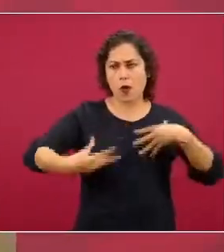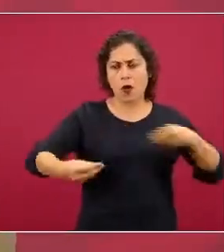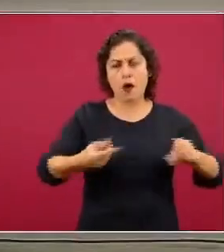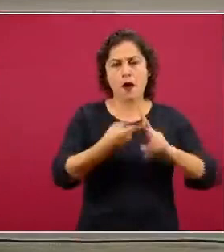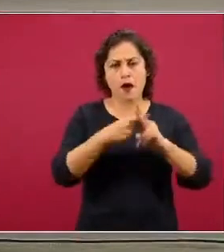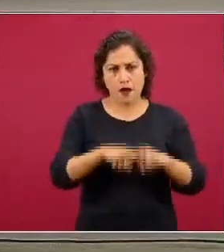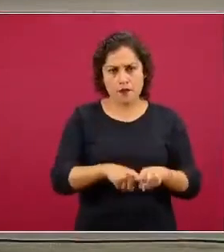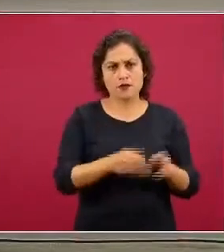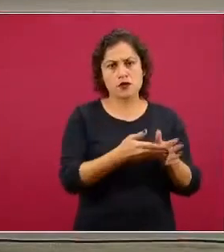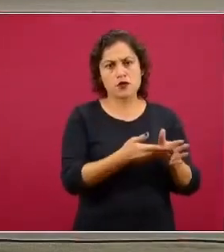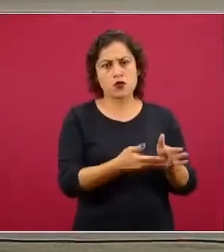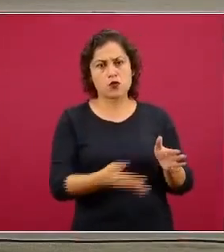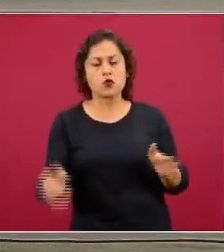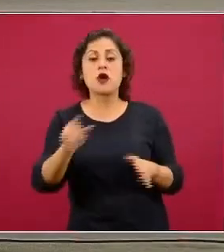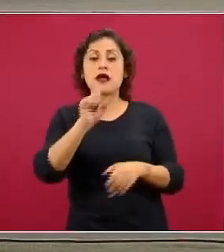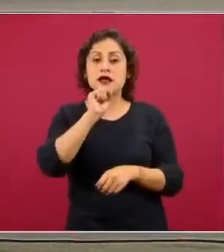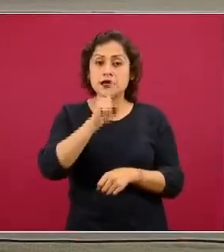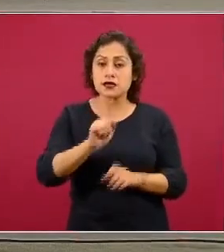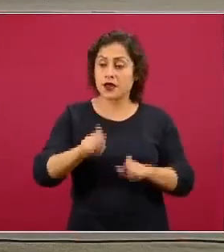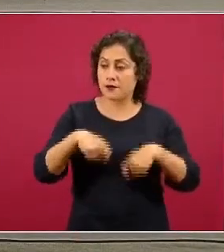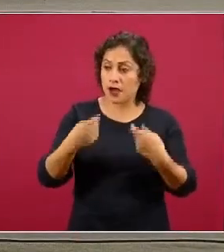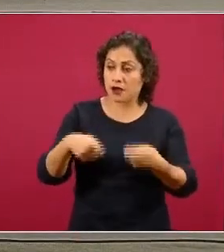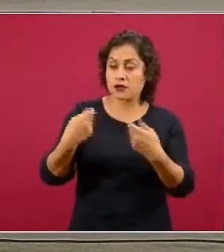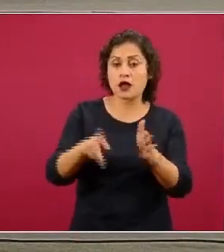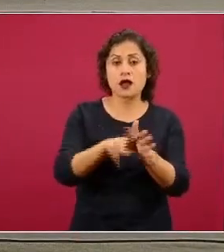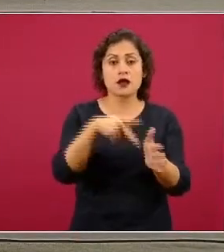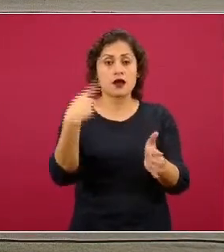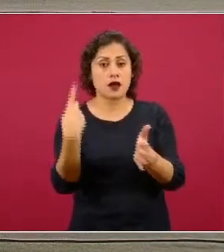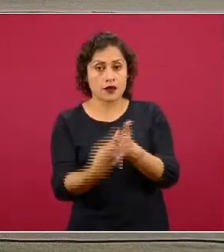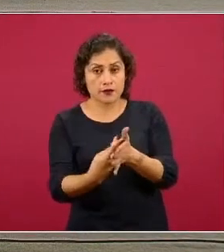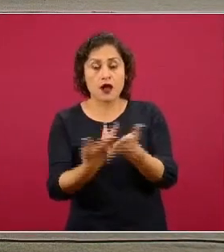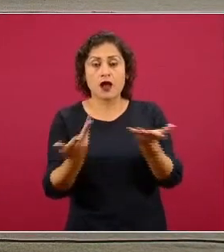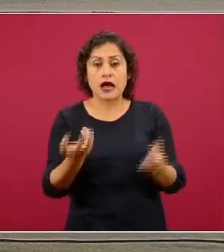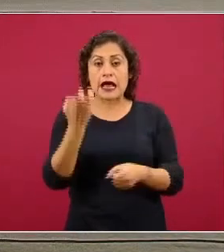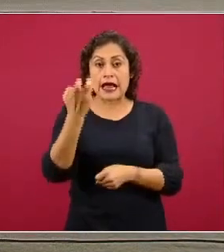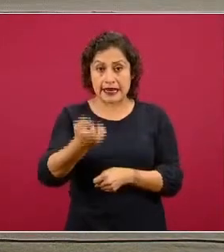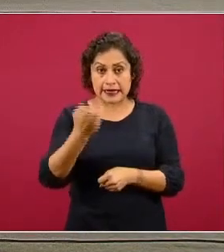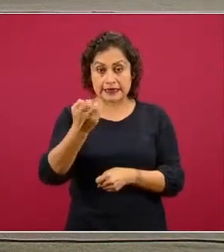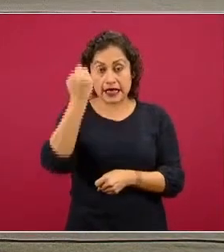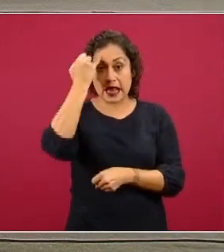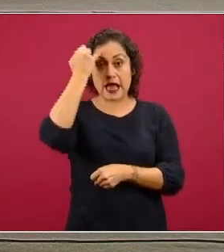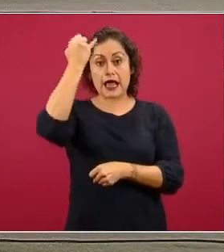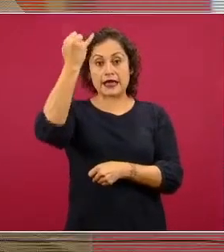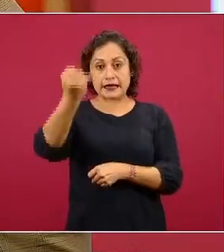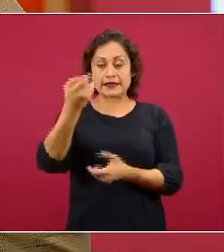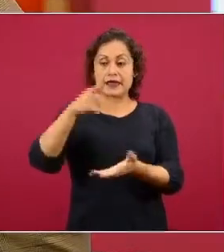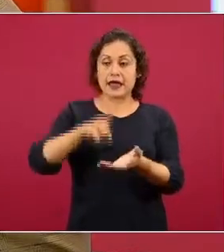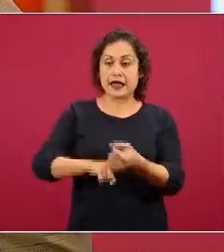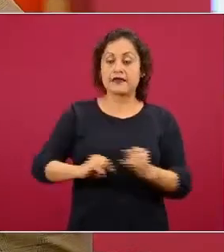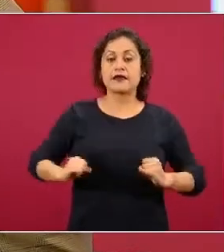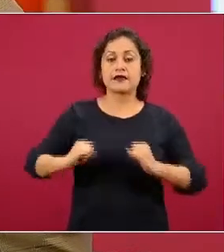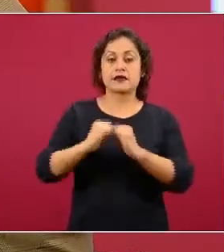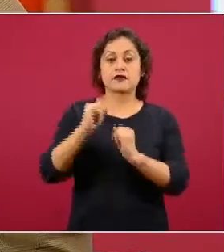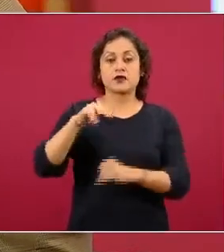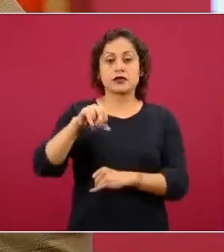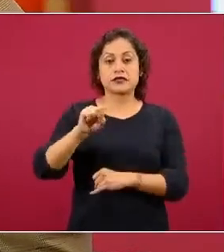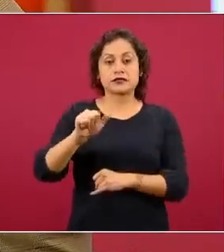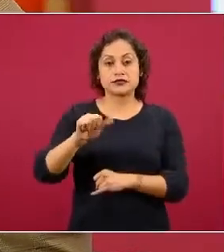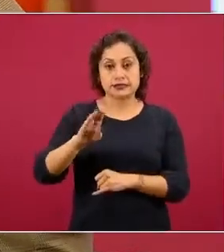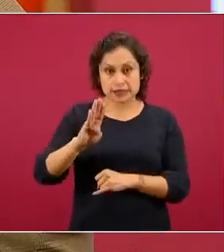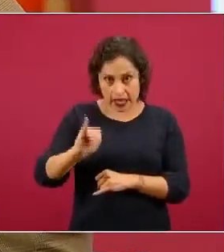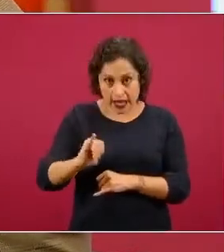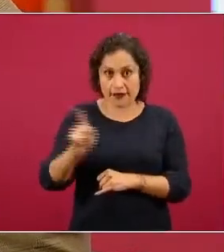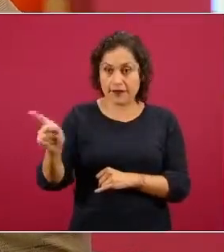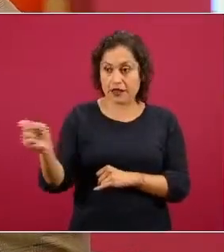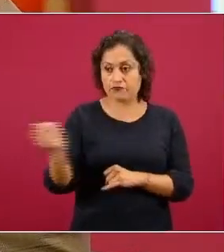de basificación que también desde antes, junto con una de las grandes estrategias que tiene el INSABI, es la basificación para ir